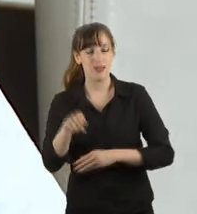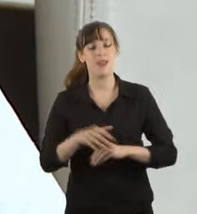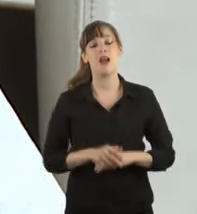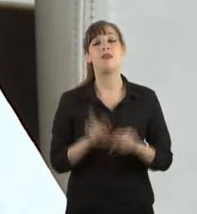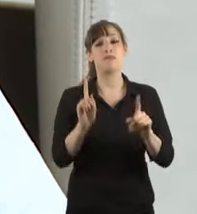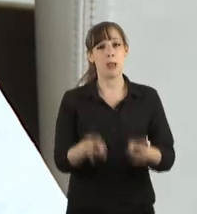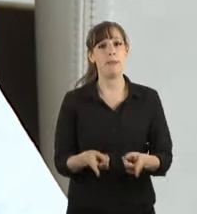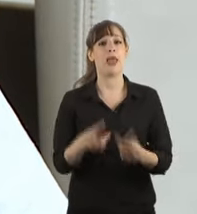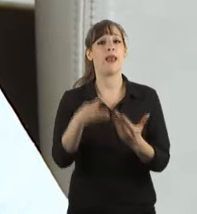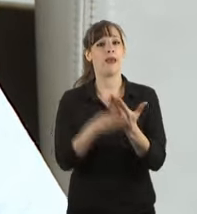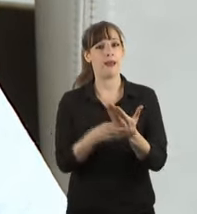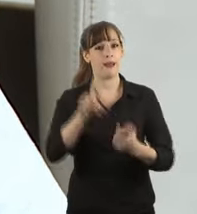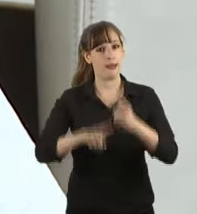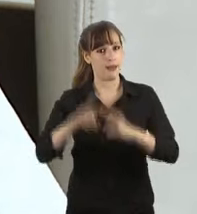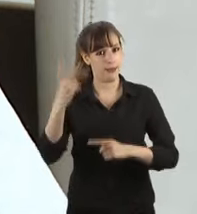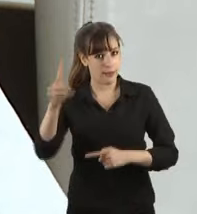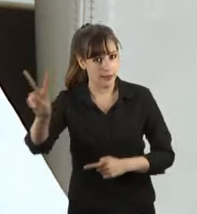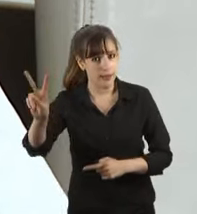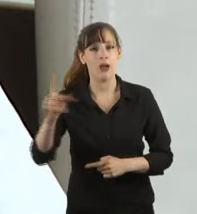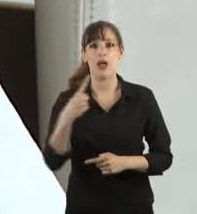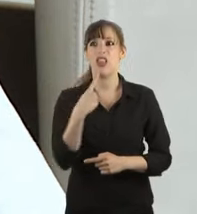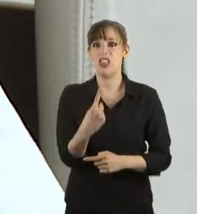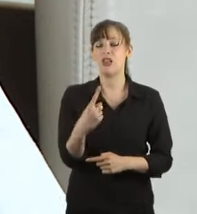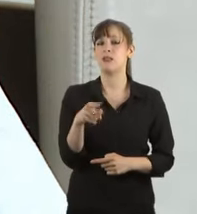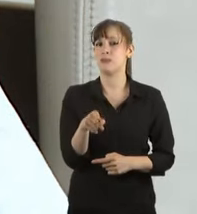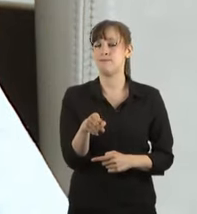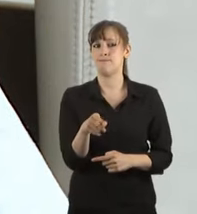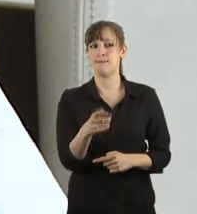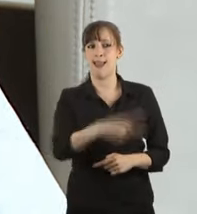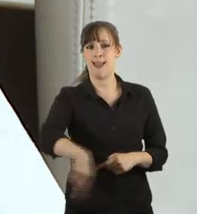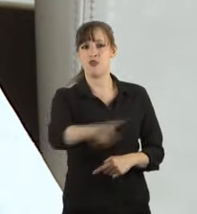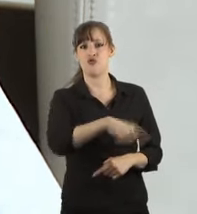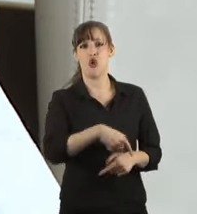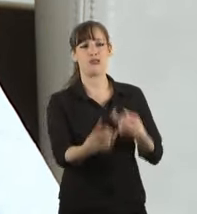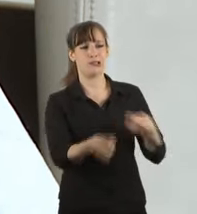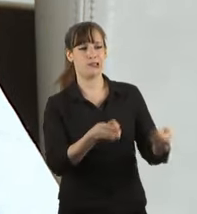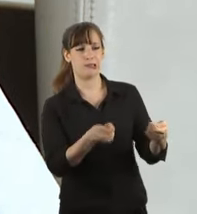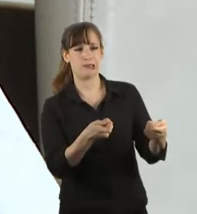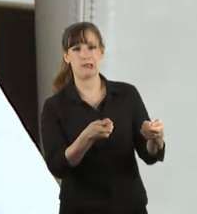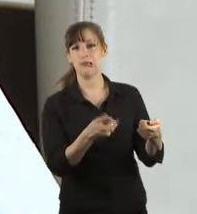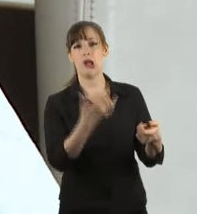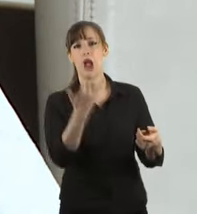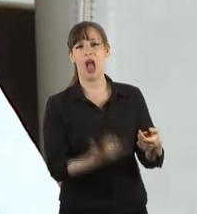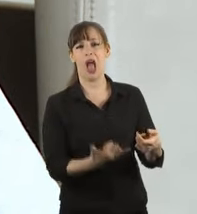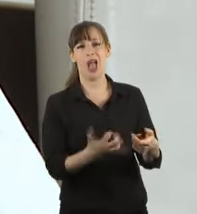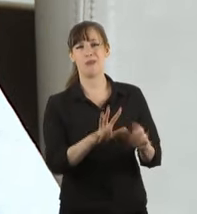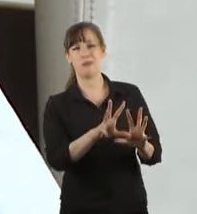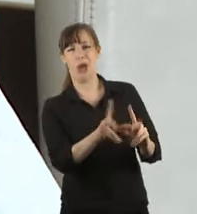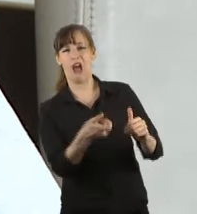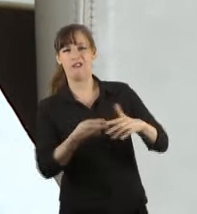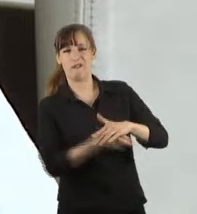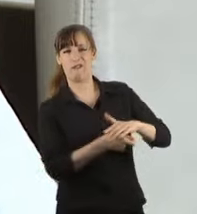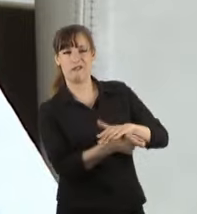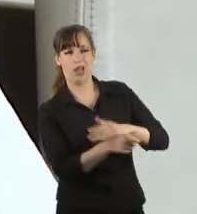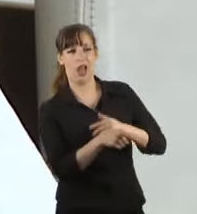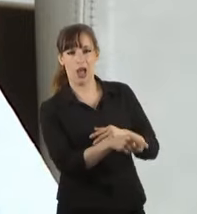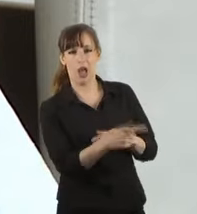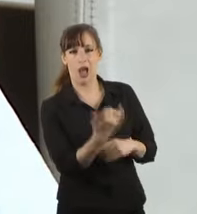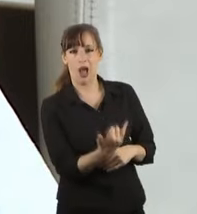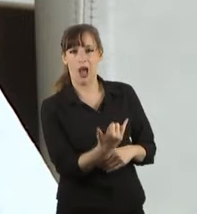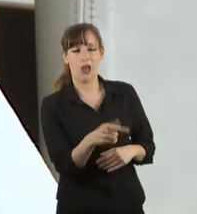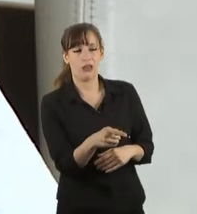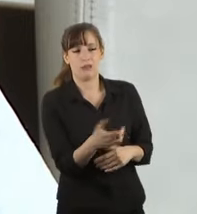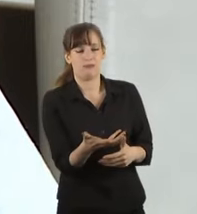términos como sindicalistas mafiosos la oligarquía de millonarios con autos blindados y chófer no hay paro que nos